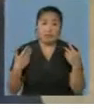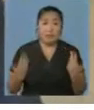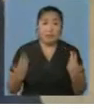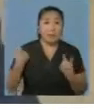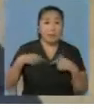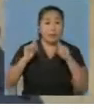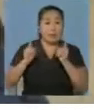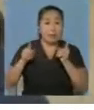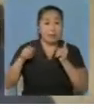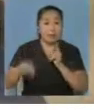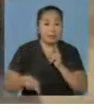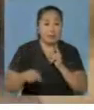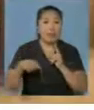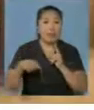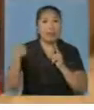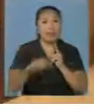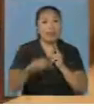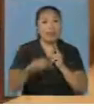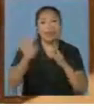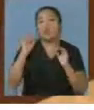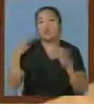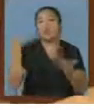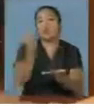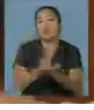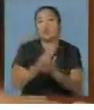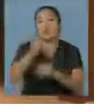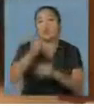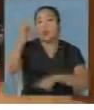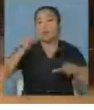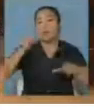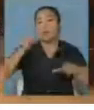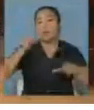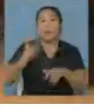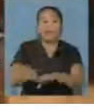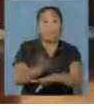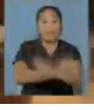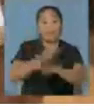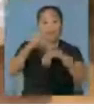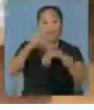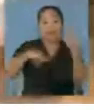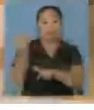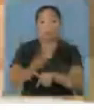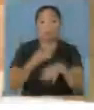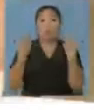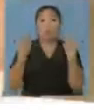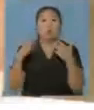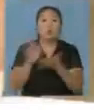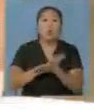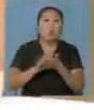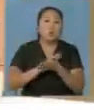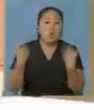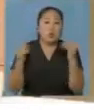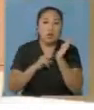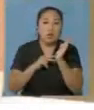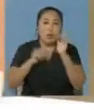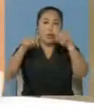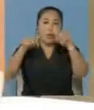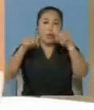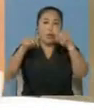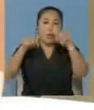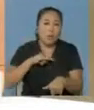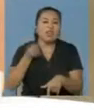Pero además entiendo de que nosotros como representantes de pueblo que fuimos elegidos de una vez por todas tenemos que solucionar los problemas de Jujuy